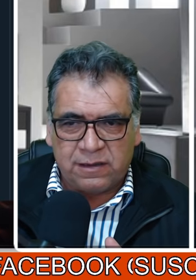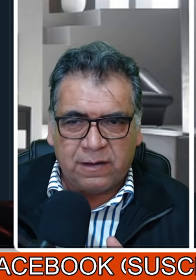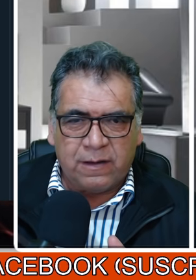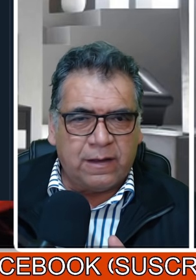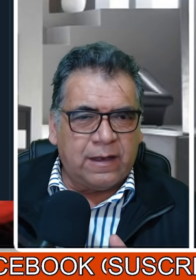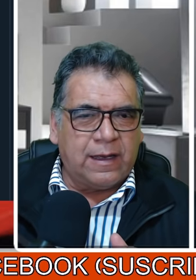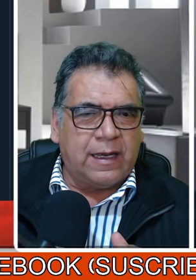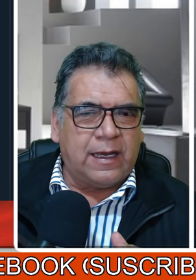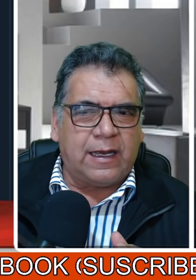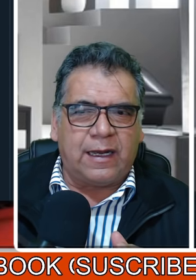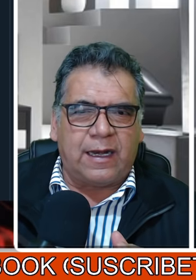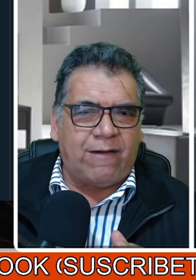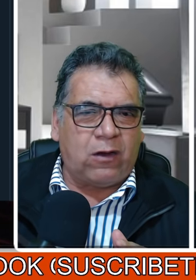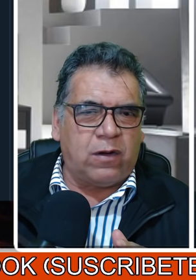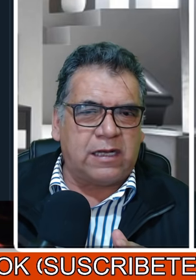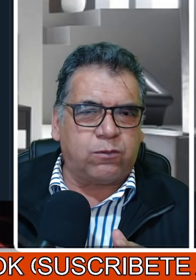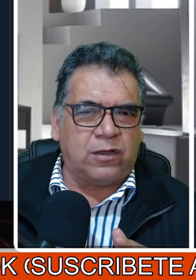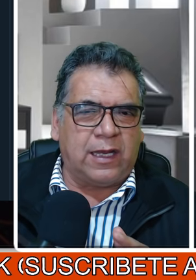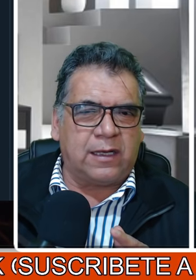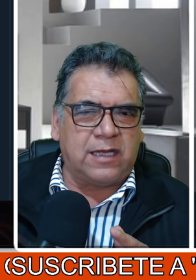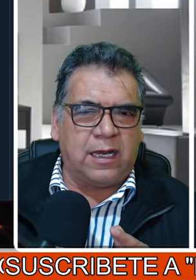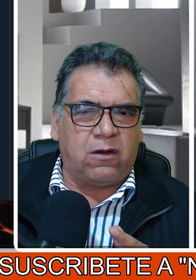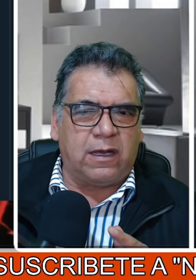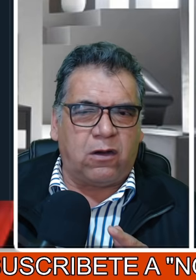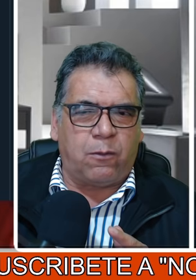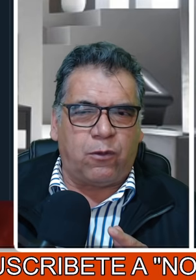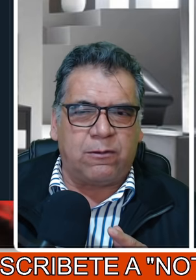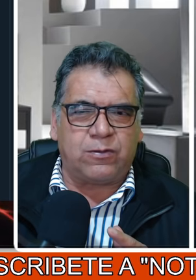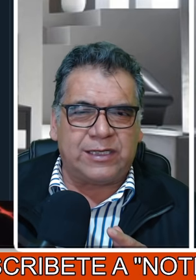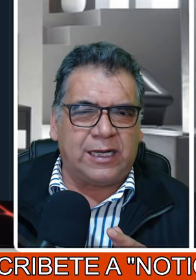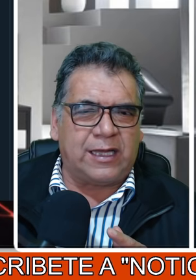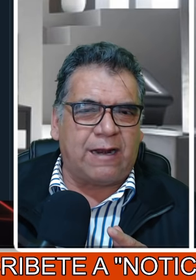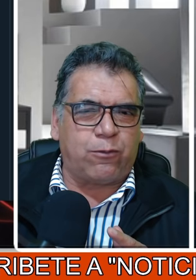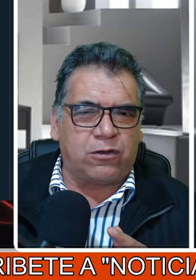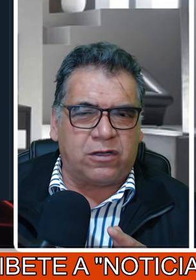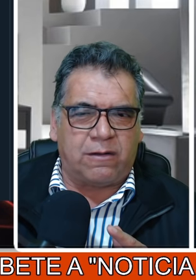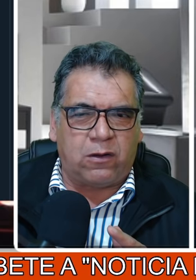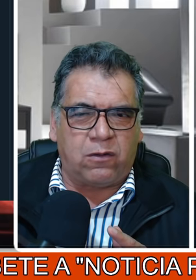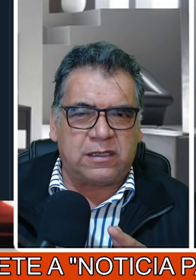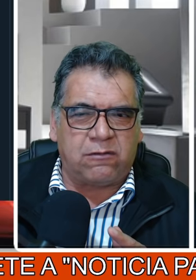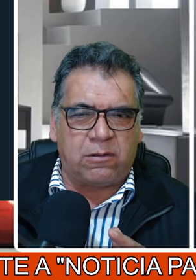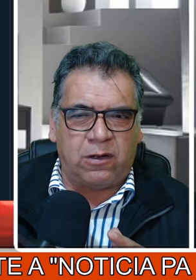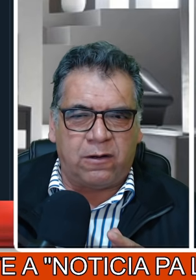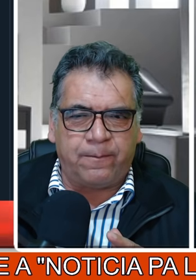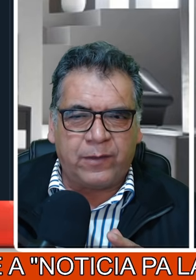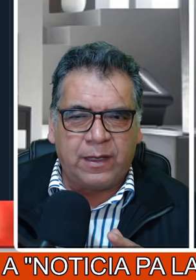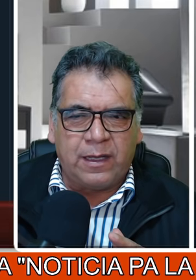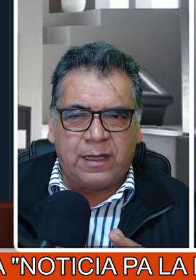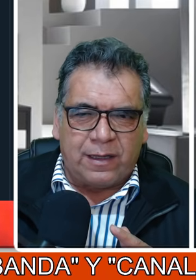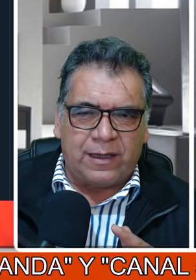amigas. La vacuna Sputnik 5 y cómo podemos facilitar la producción de vacunas en Nuevo León.